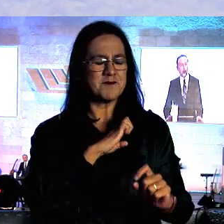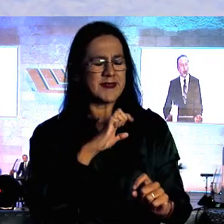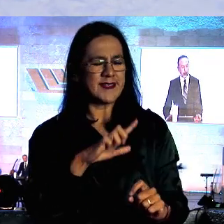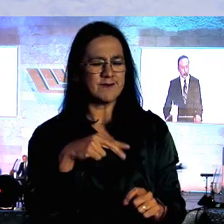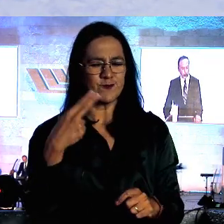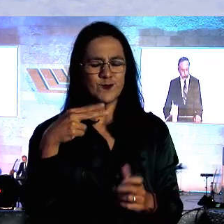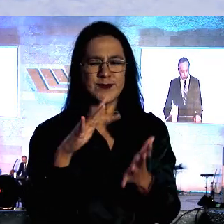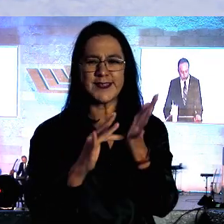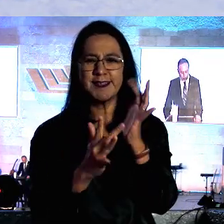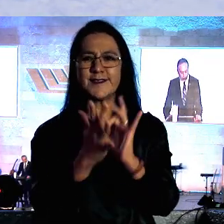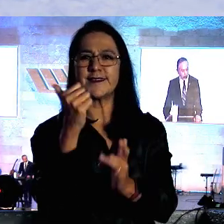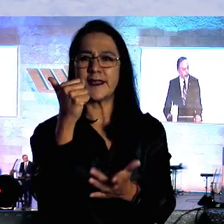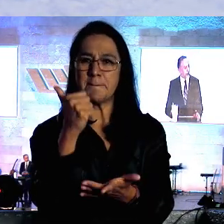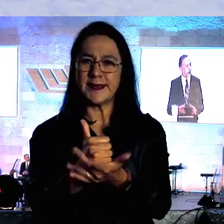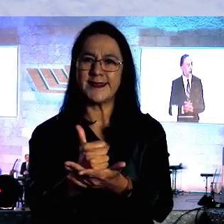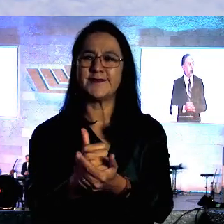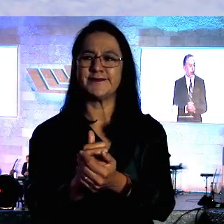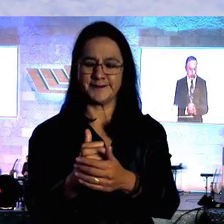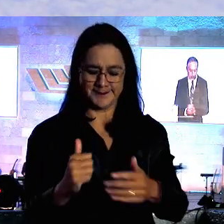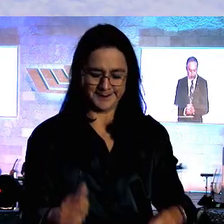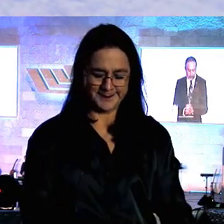En el nombre de Jesús. Amén.